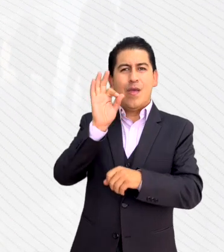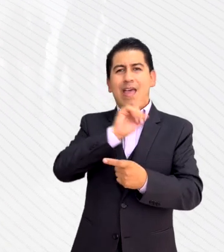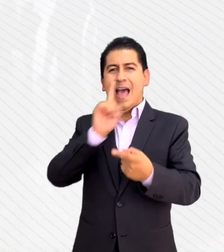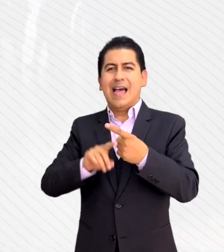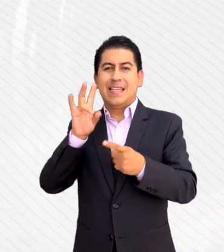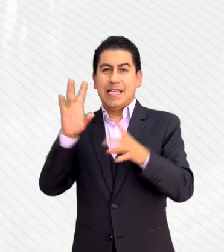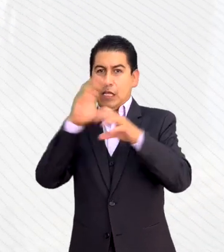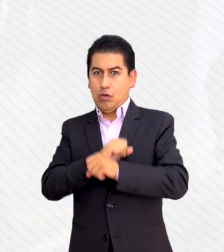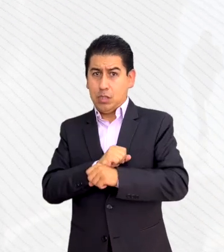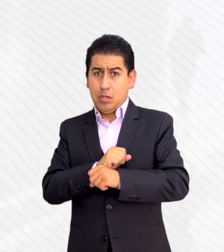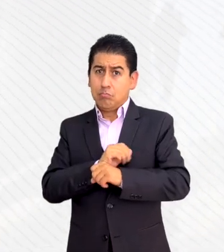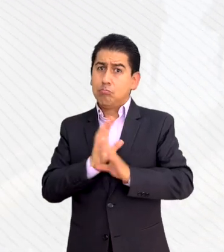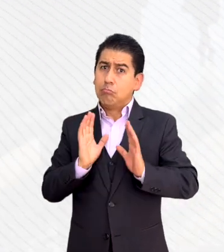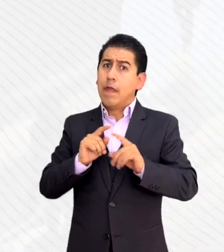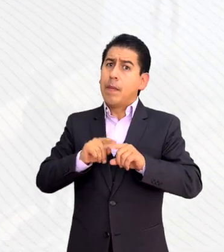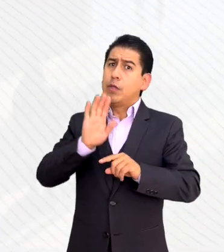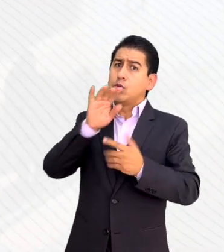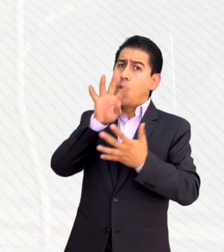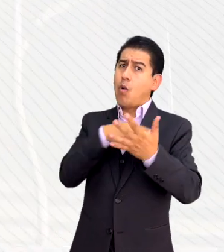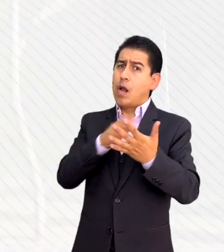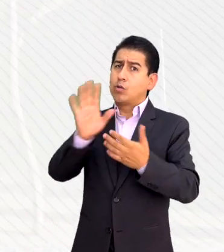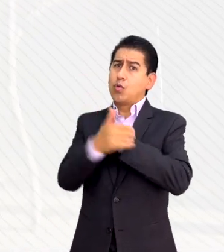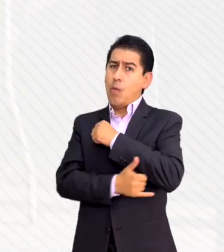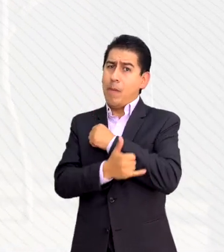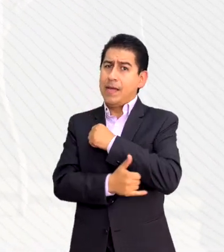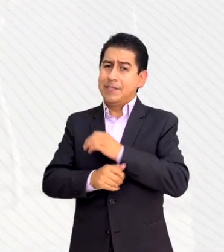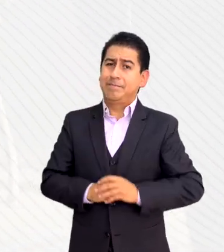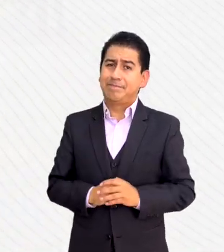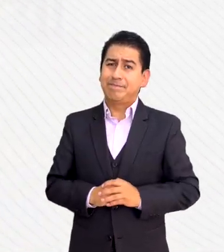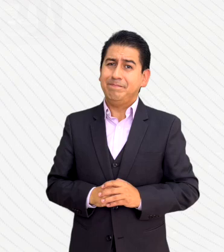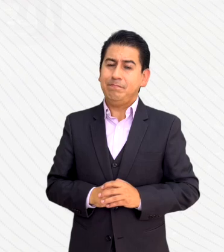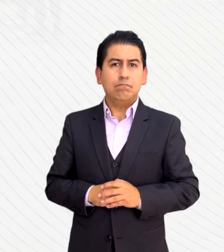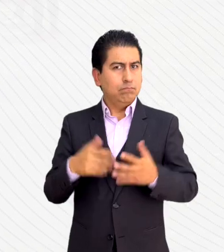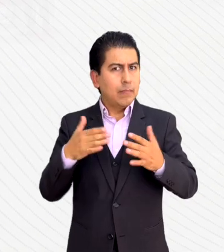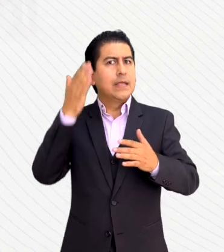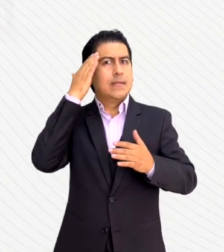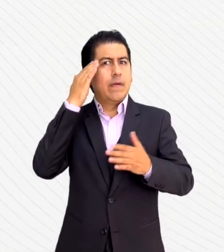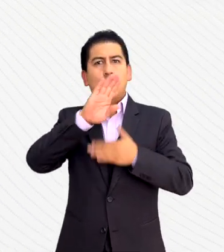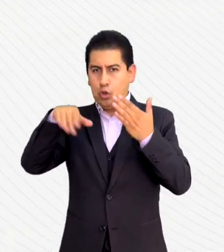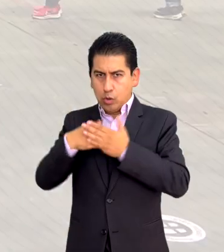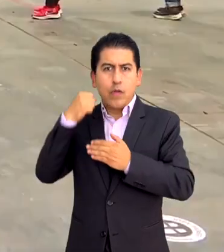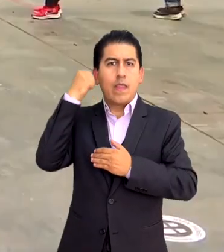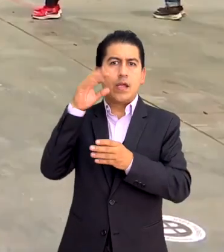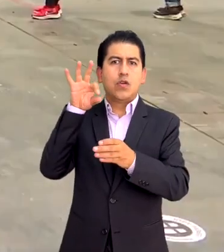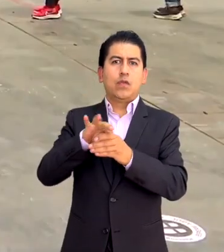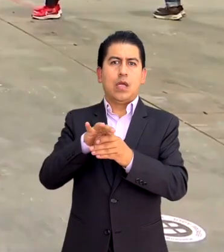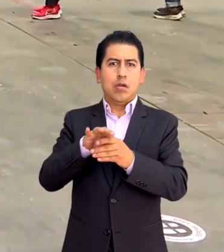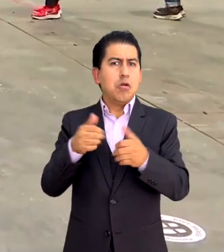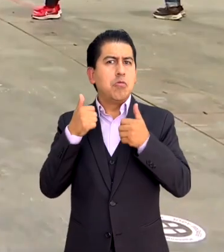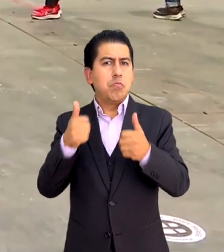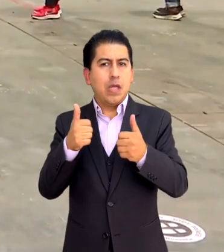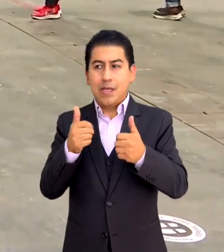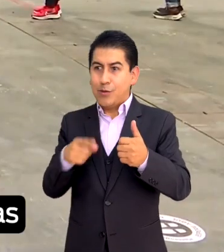domingo 21 de abril de 9 horas a 19 horas, de acuerdo al huso horario de cada zona electoral. Garantizamos